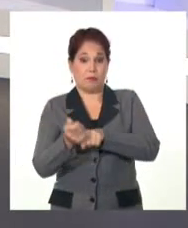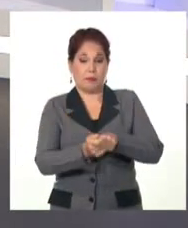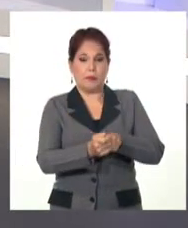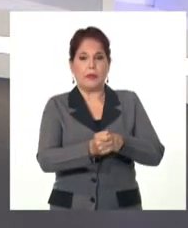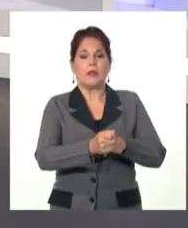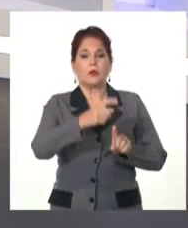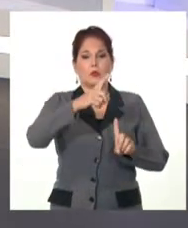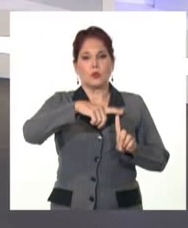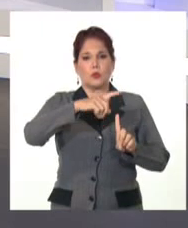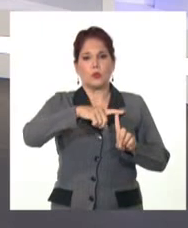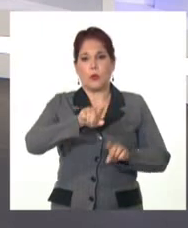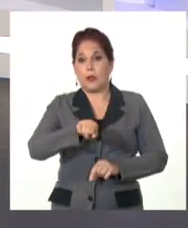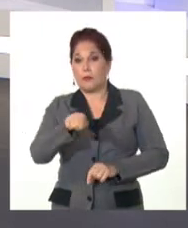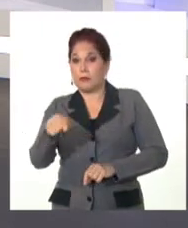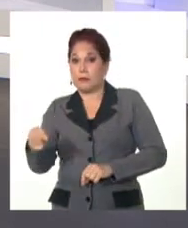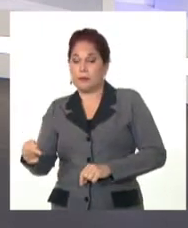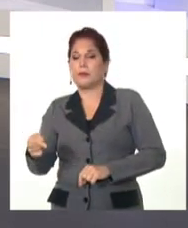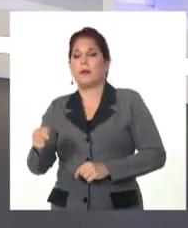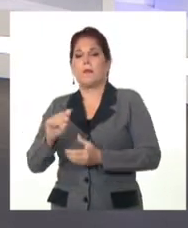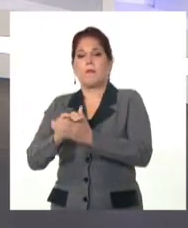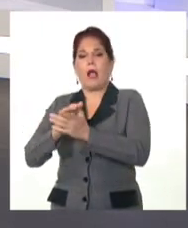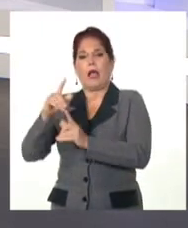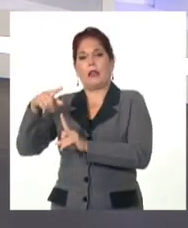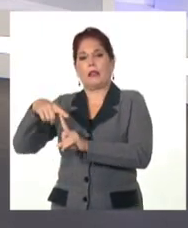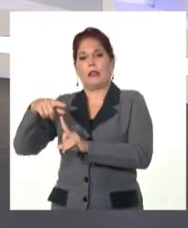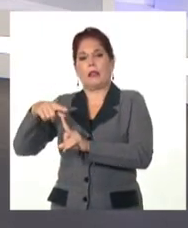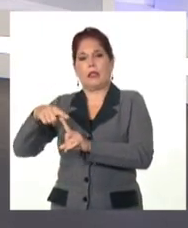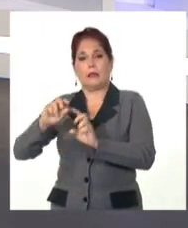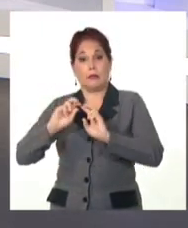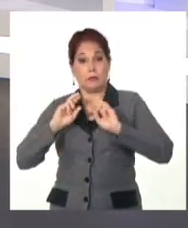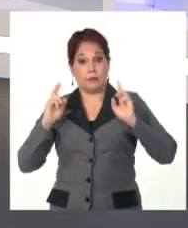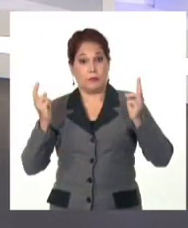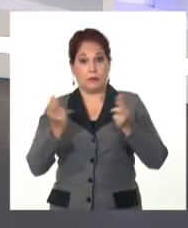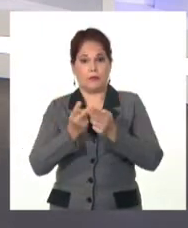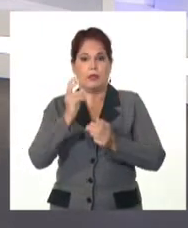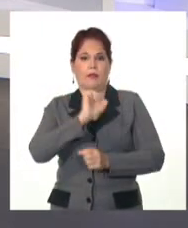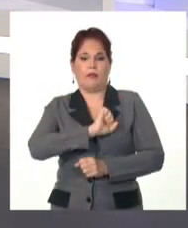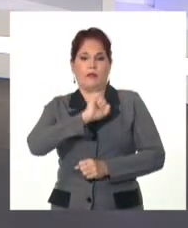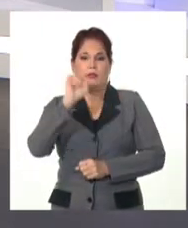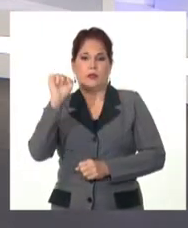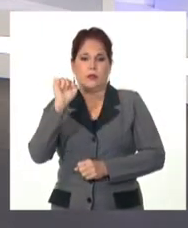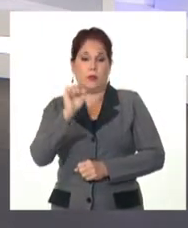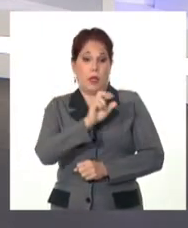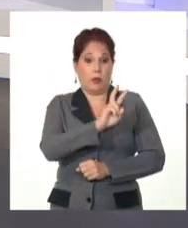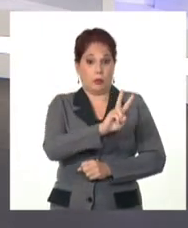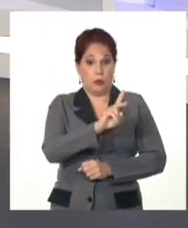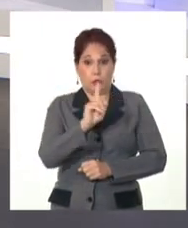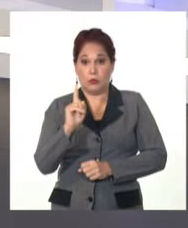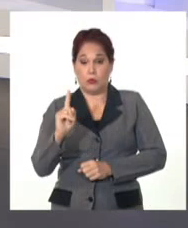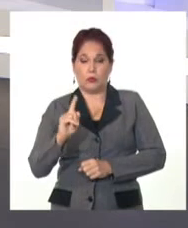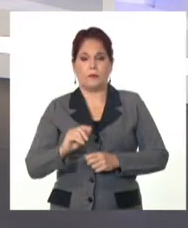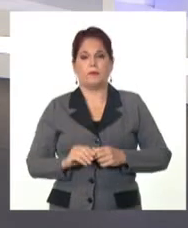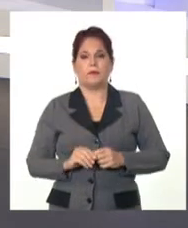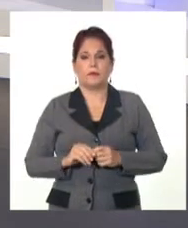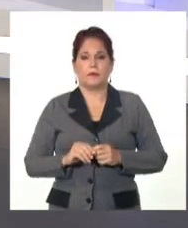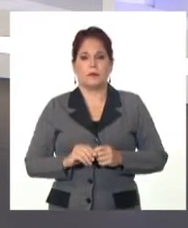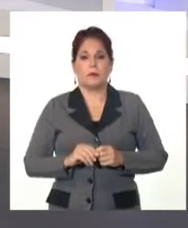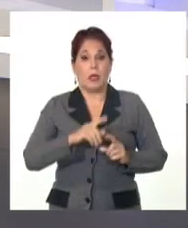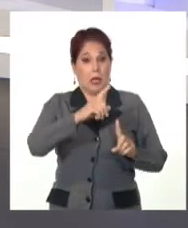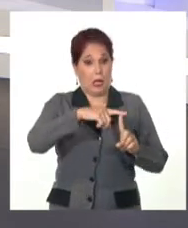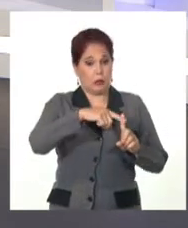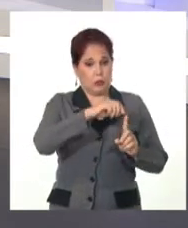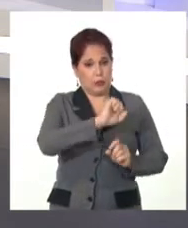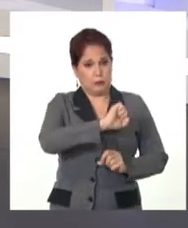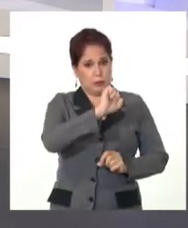de Las Tunas y el equipo de los Cocodrilos de Matanzas en el Victoria de Girón. Recordemos que esta serie marcha 2-1, favorable al equipo de Las Tunas, y Sí. en